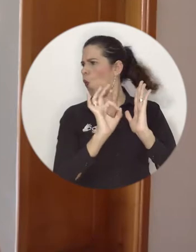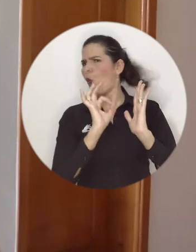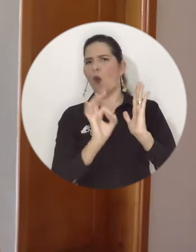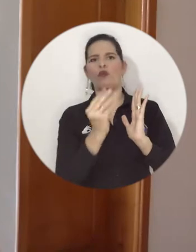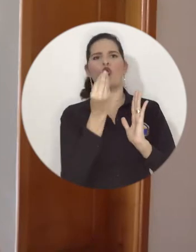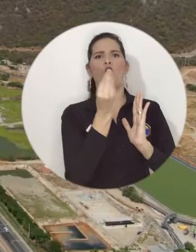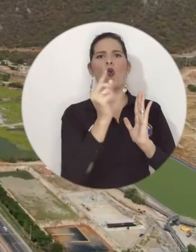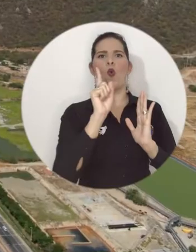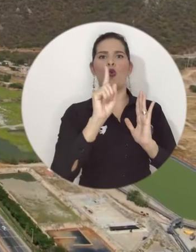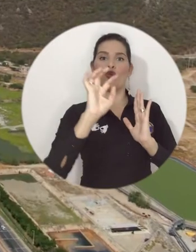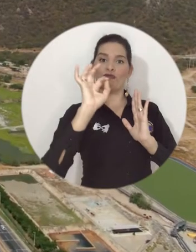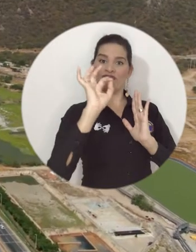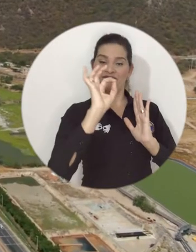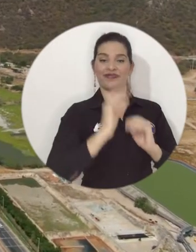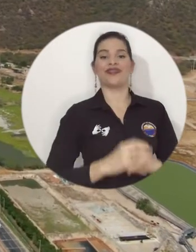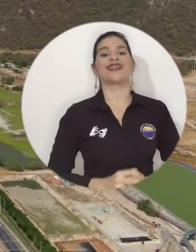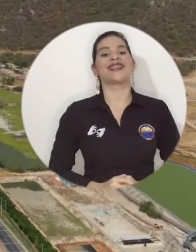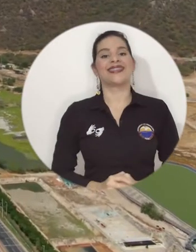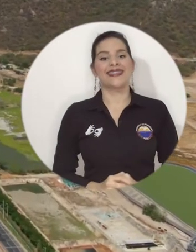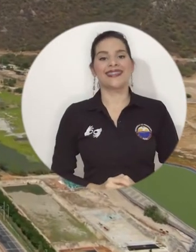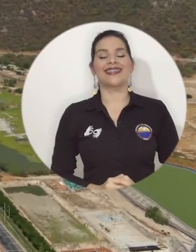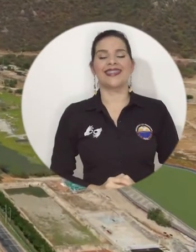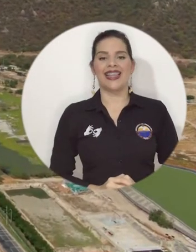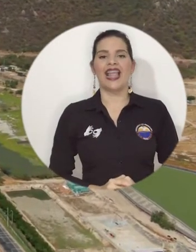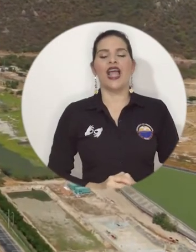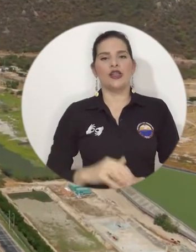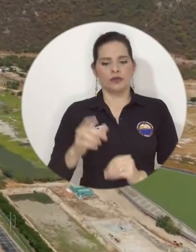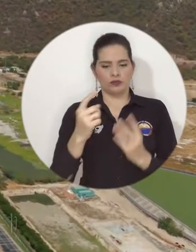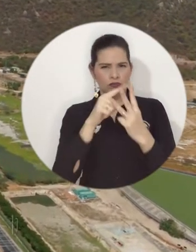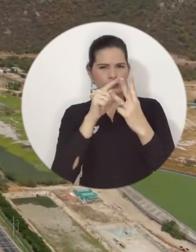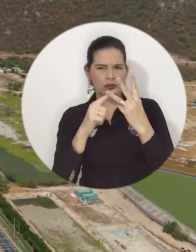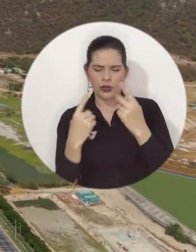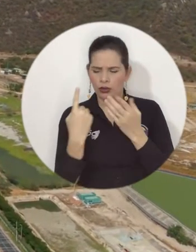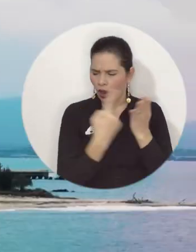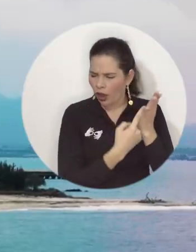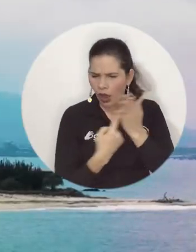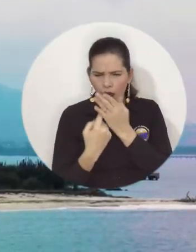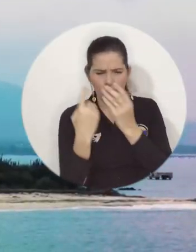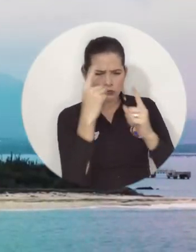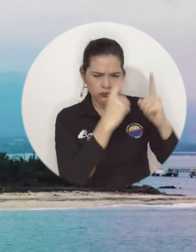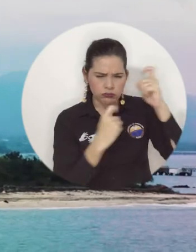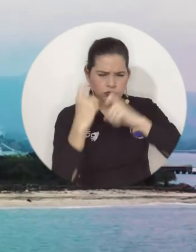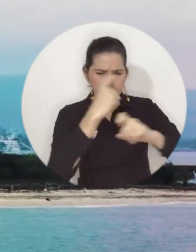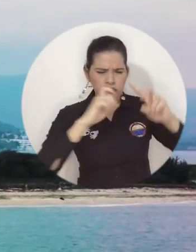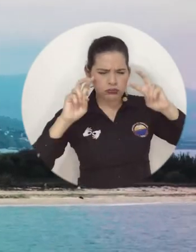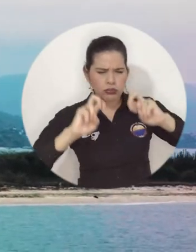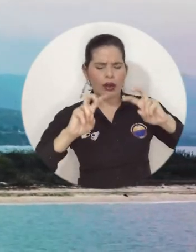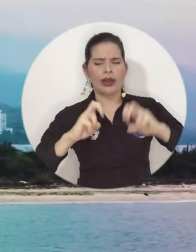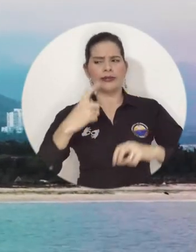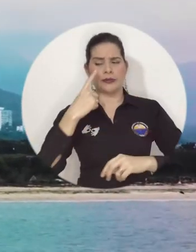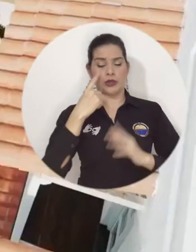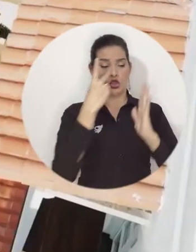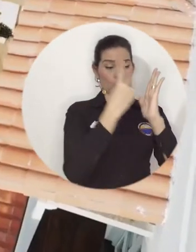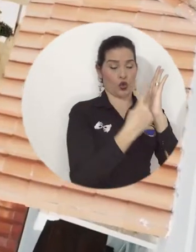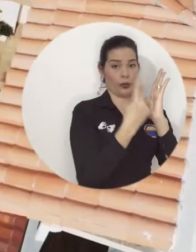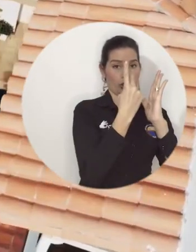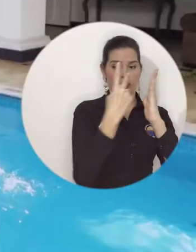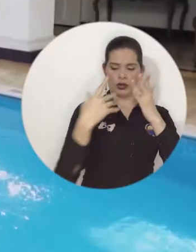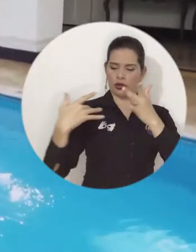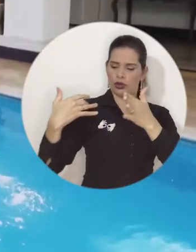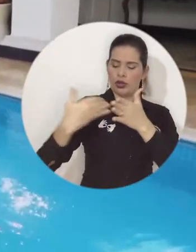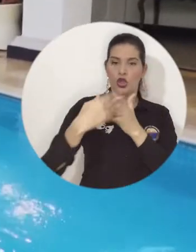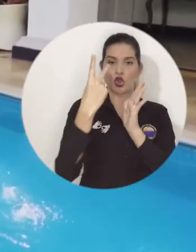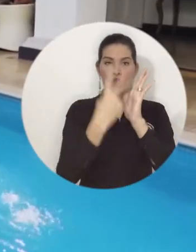de desarrollo. Producto de este trabajo de investigación, los docentes observaron, entre otros resultados, que desde el 2002 hasta